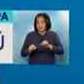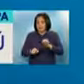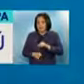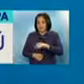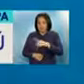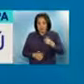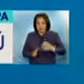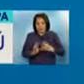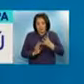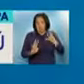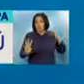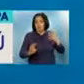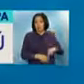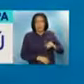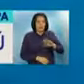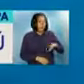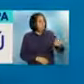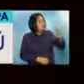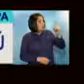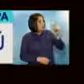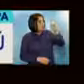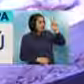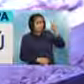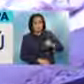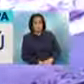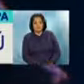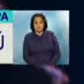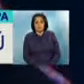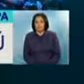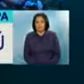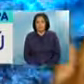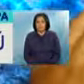estoy haciendo la cola para los chicos que están en estos momentos arriba, ¿no?